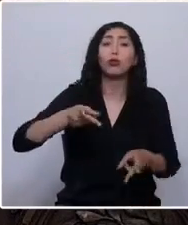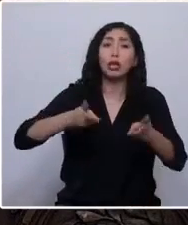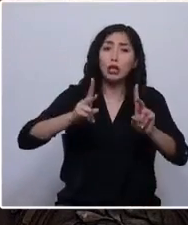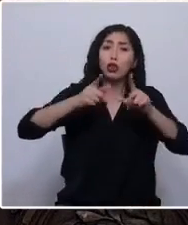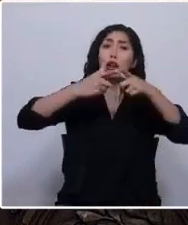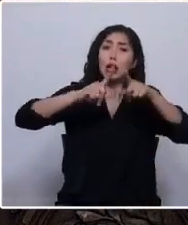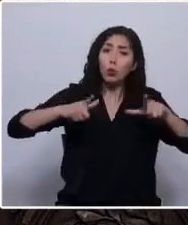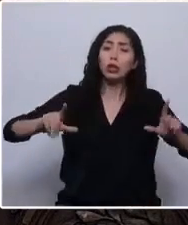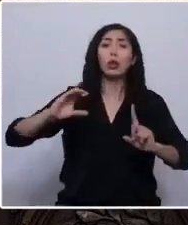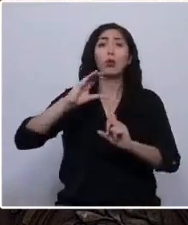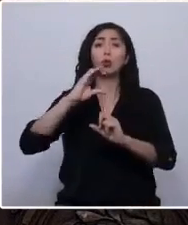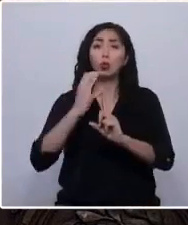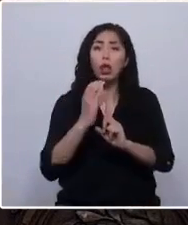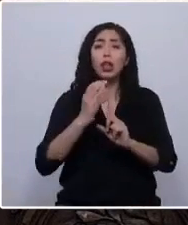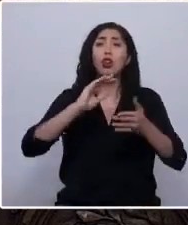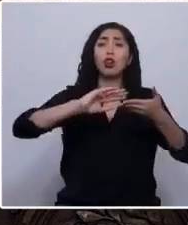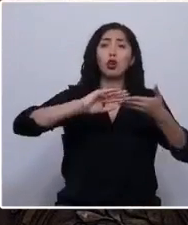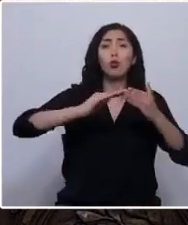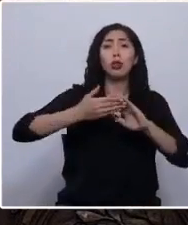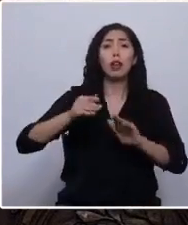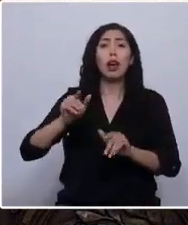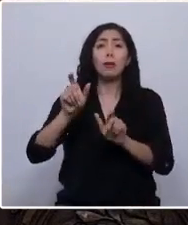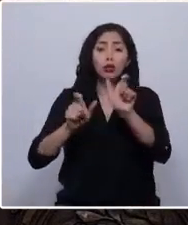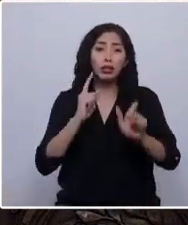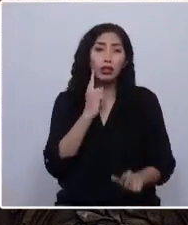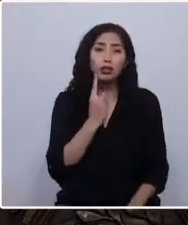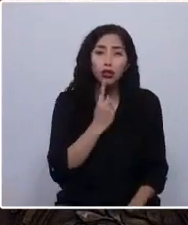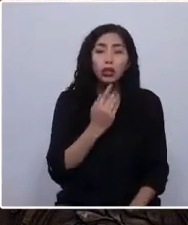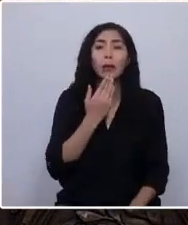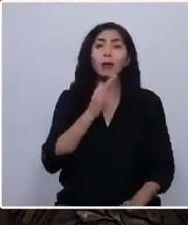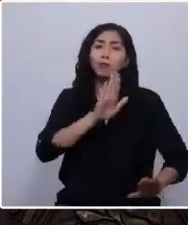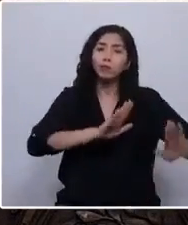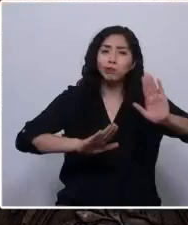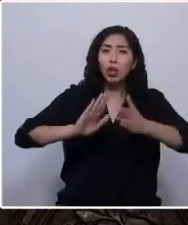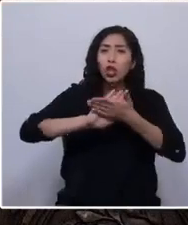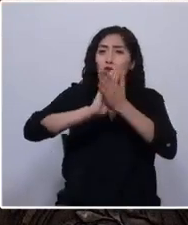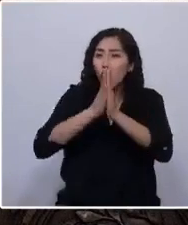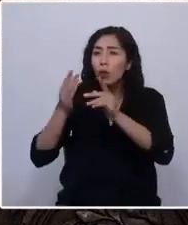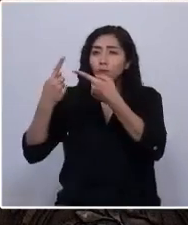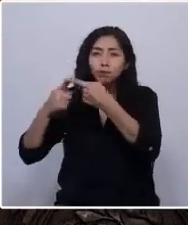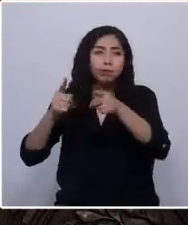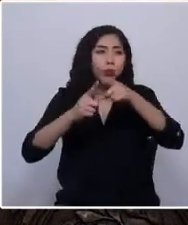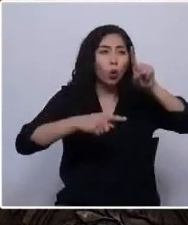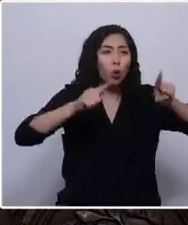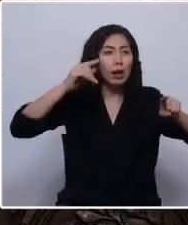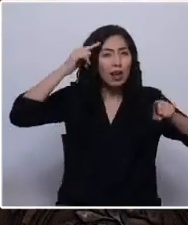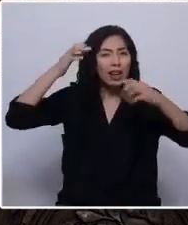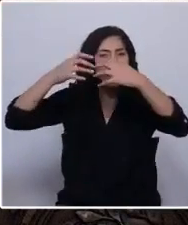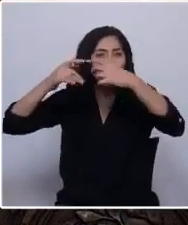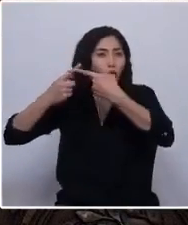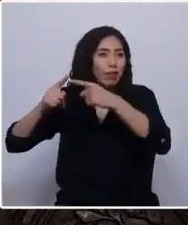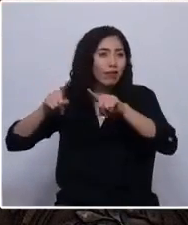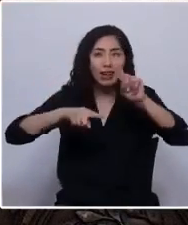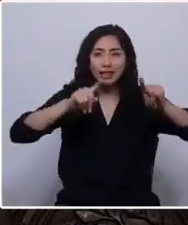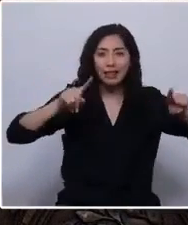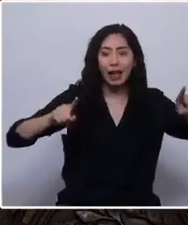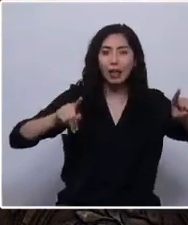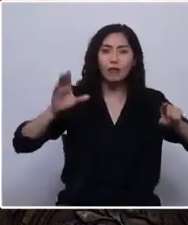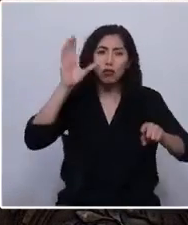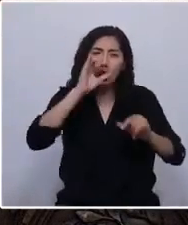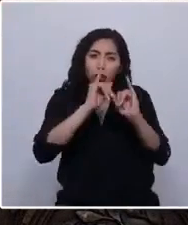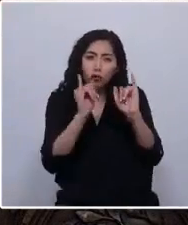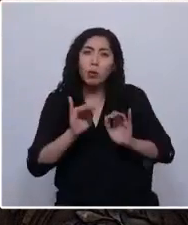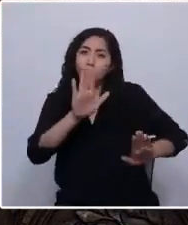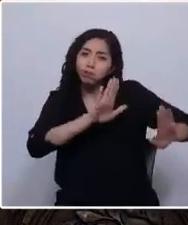lingüísticos y culturales de la comunidad sorda, por la protección de todas las diversidades y neurodiversidades, buscando mecanismos para su